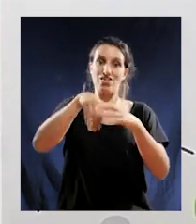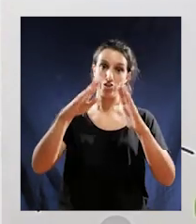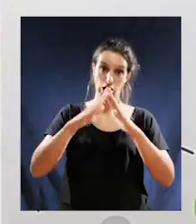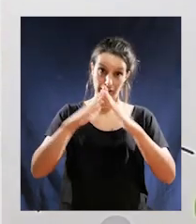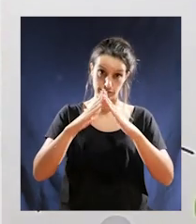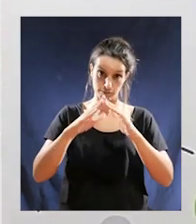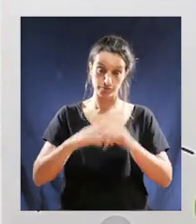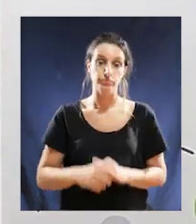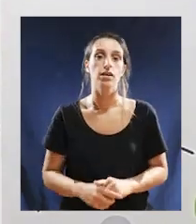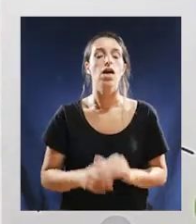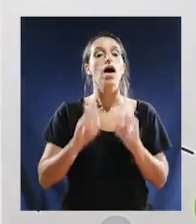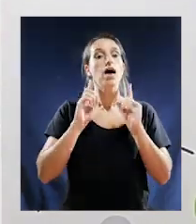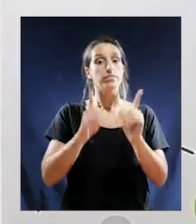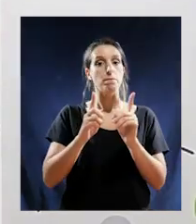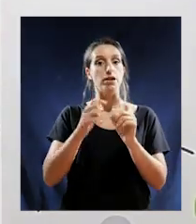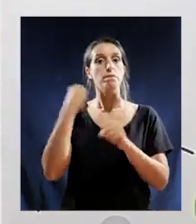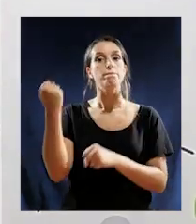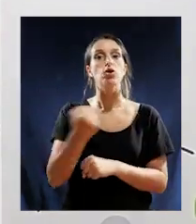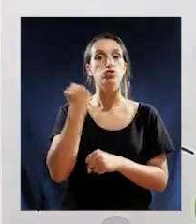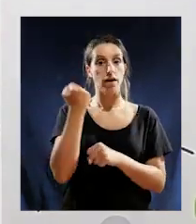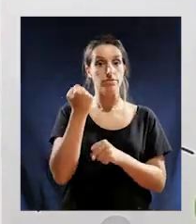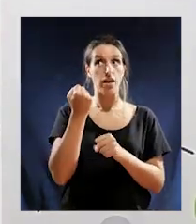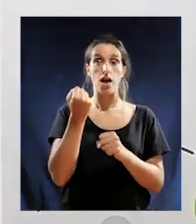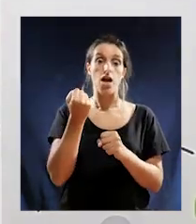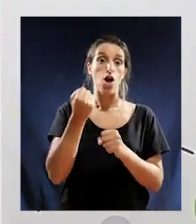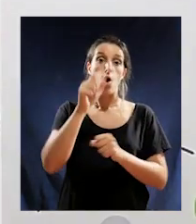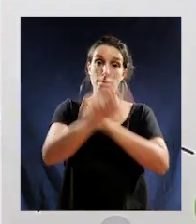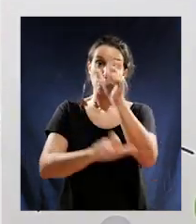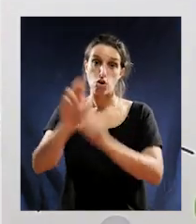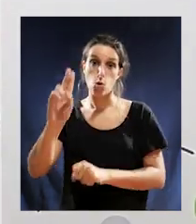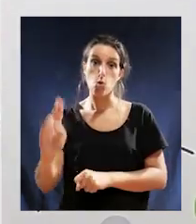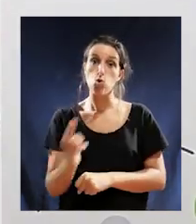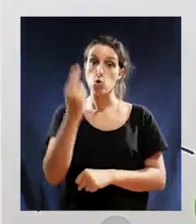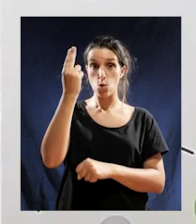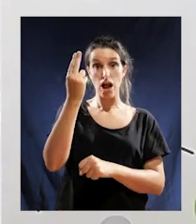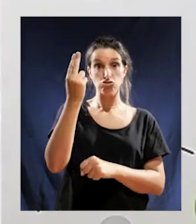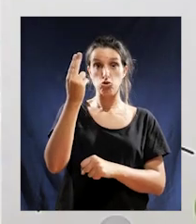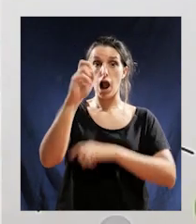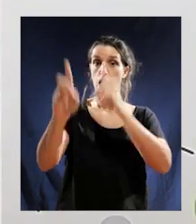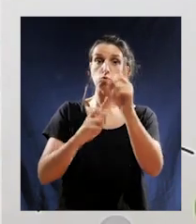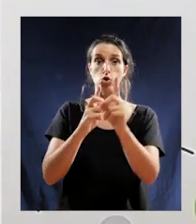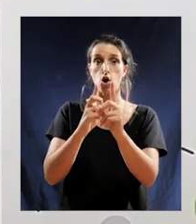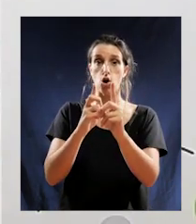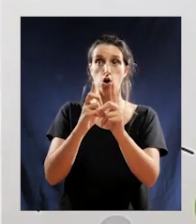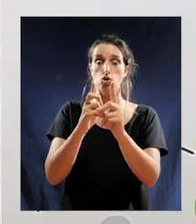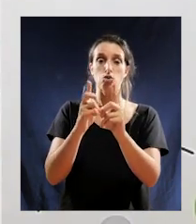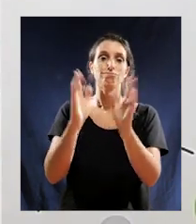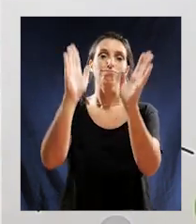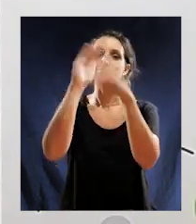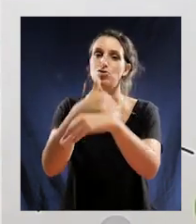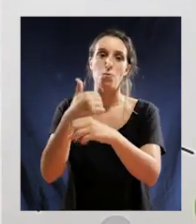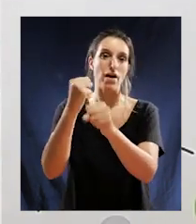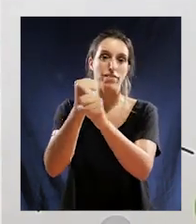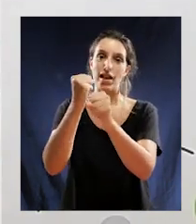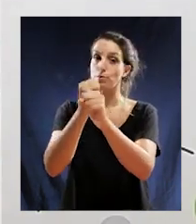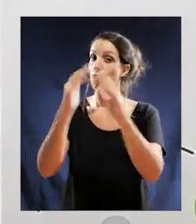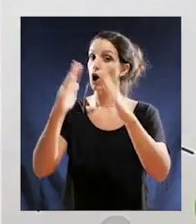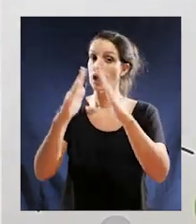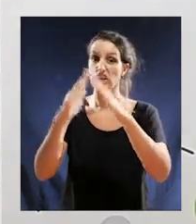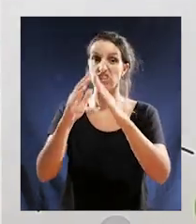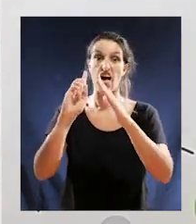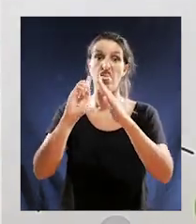allí también recordar en este punto que para muchos uruguayos y uruguayas el teletrabajo no es la opción